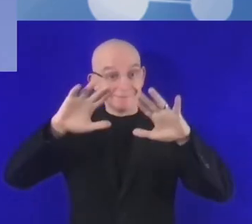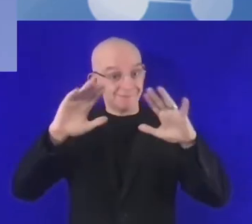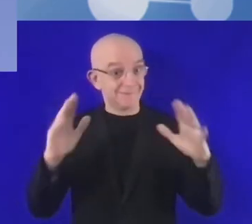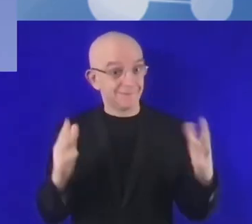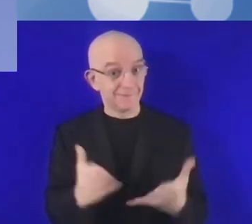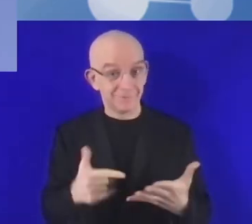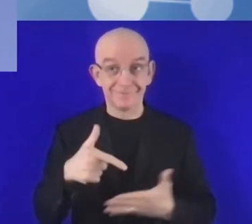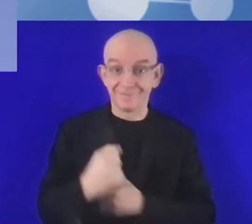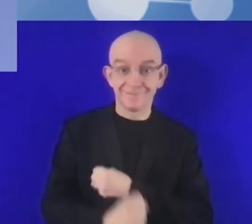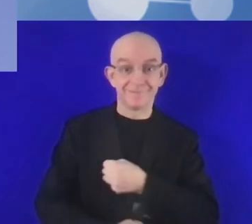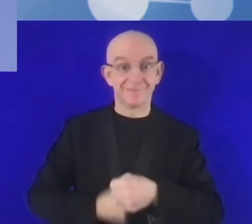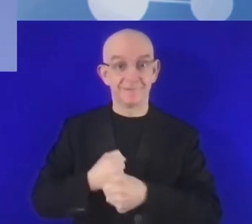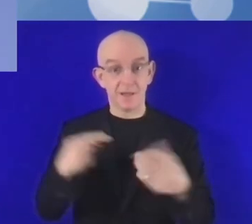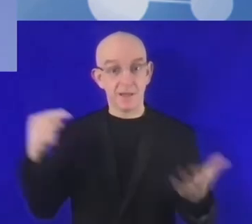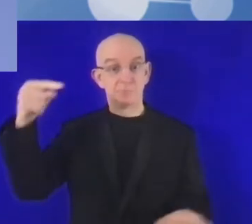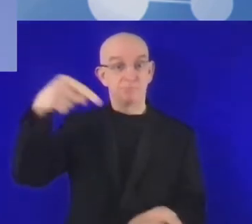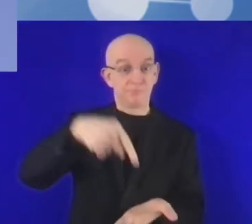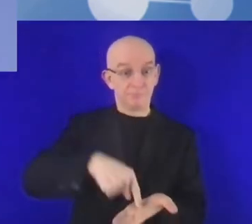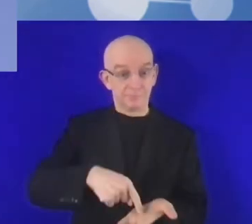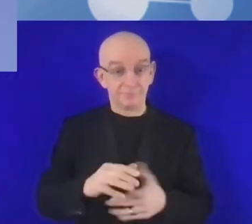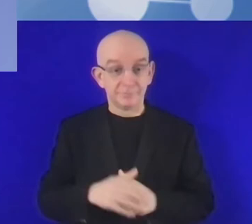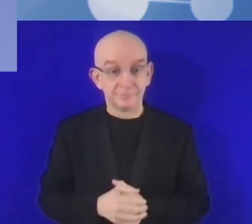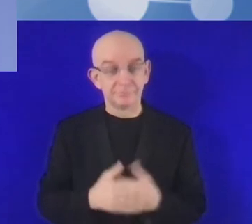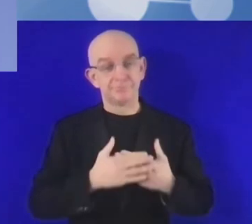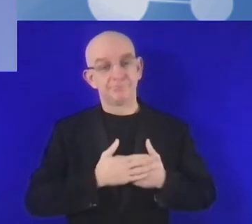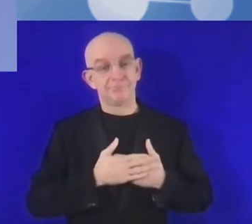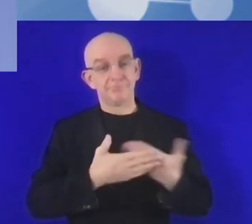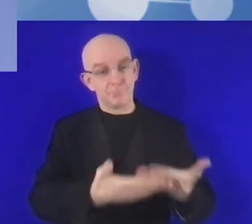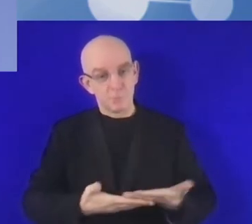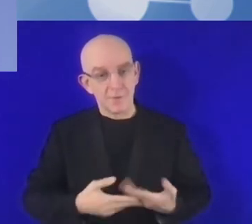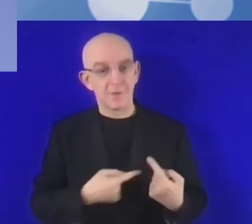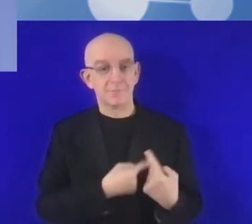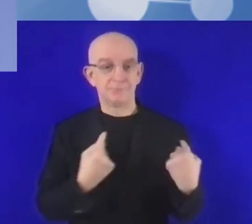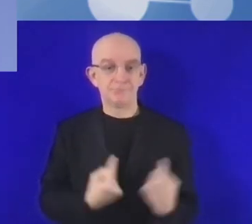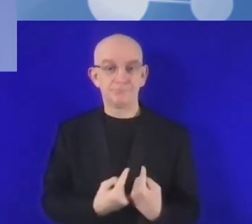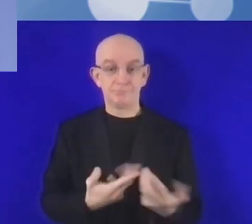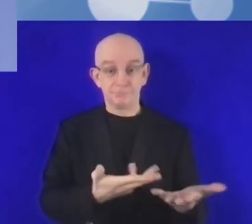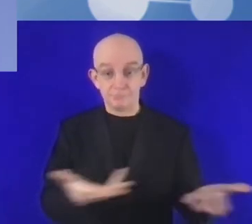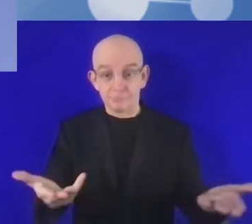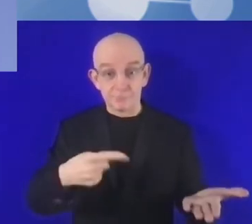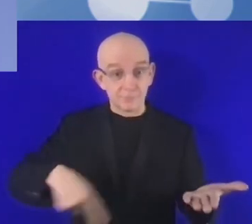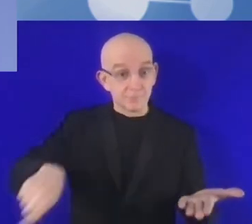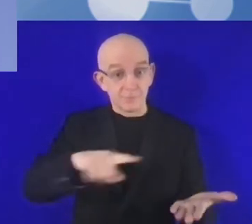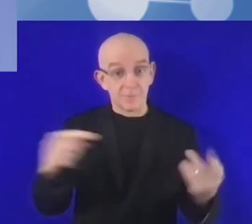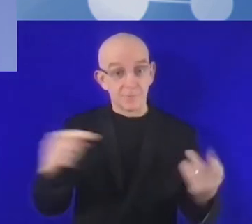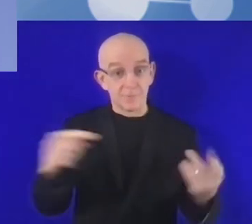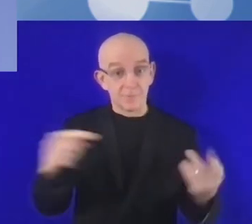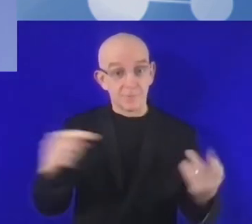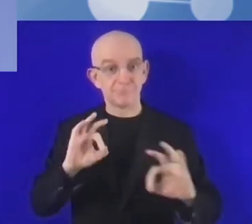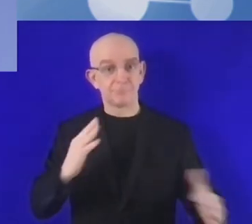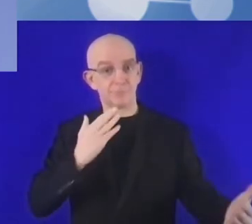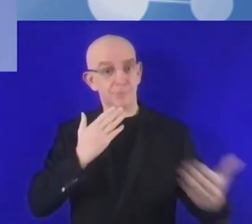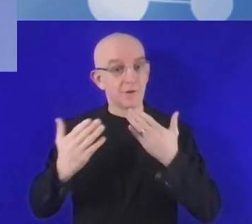Creo que es el evento de este tipo más importante de todo el año. Doy la bienvenida a todas las personas que se han